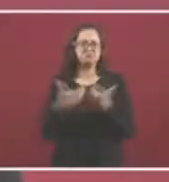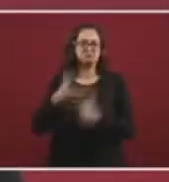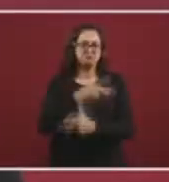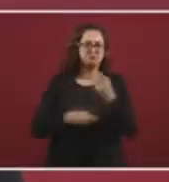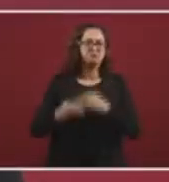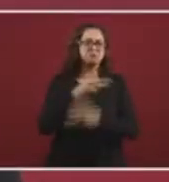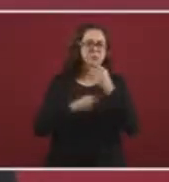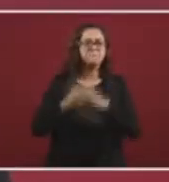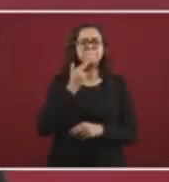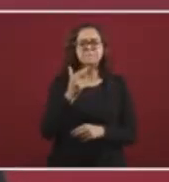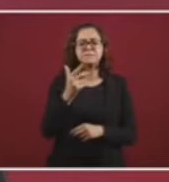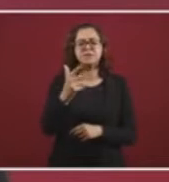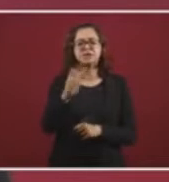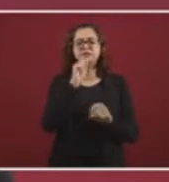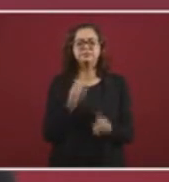y también